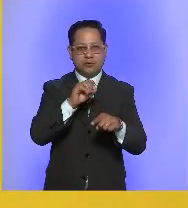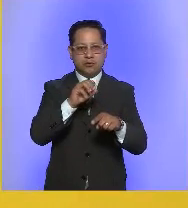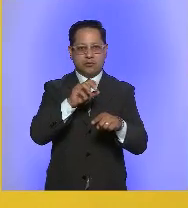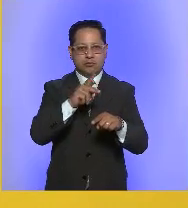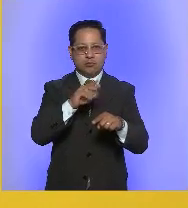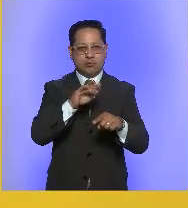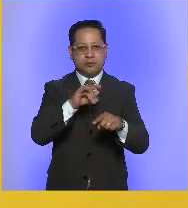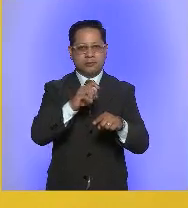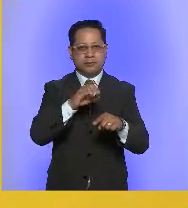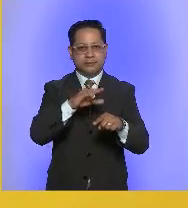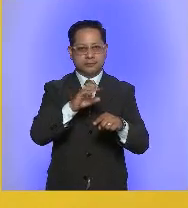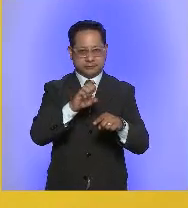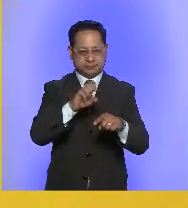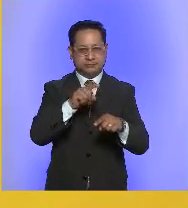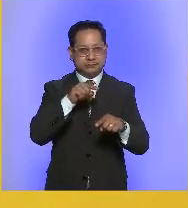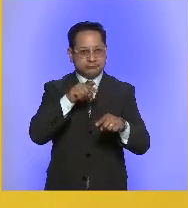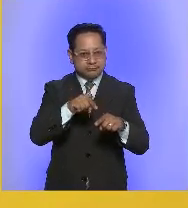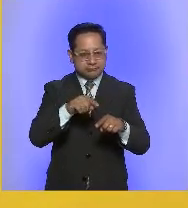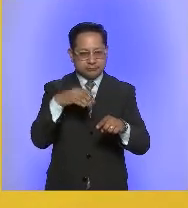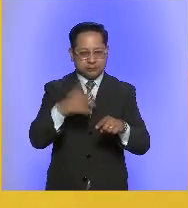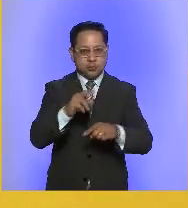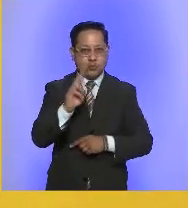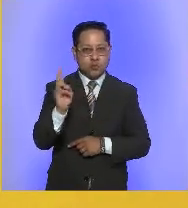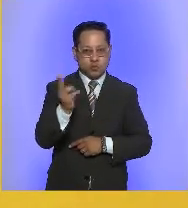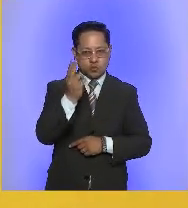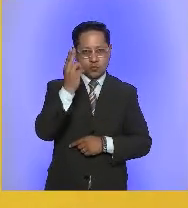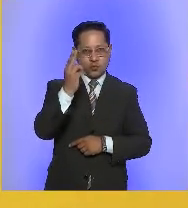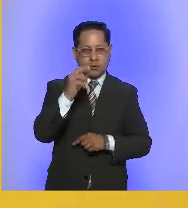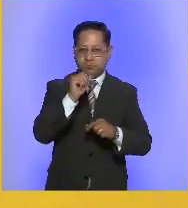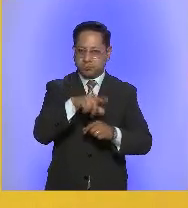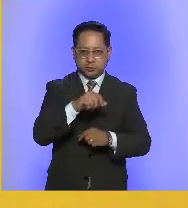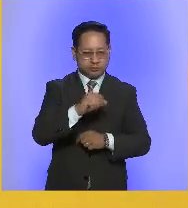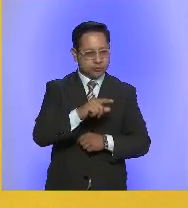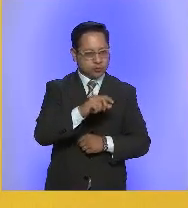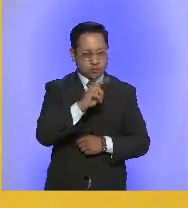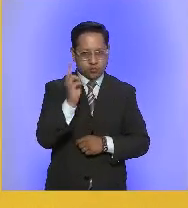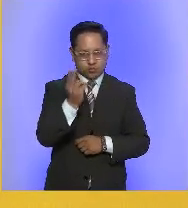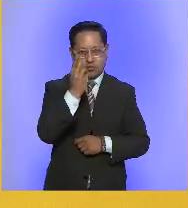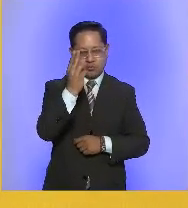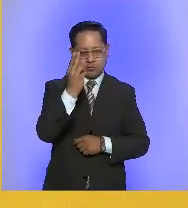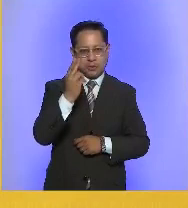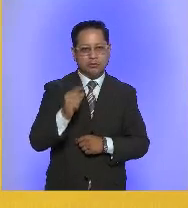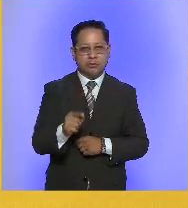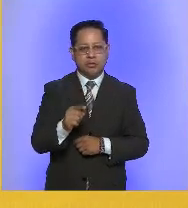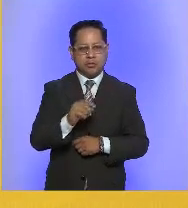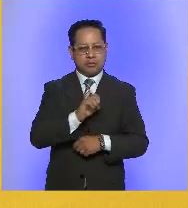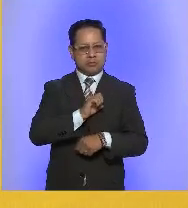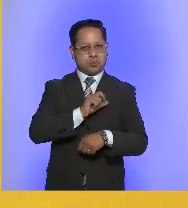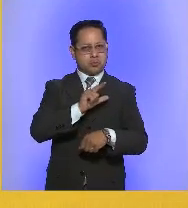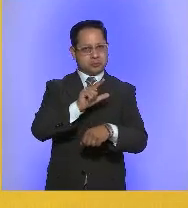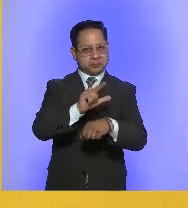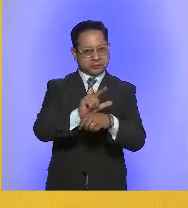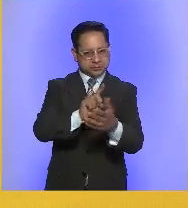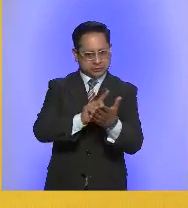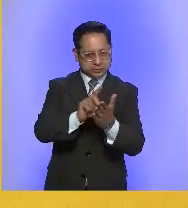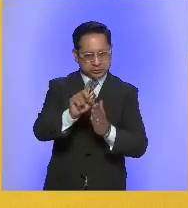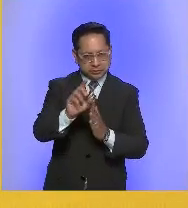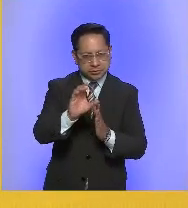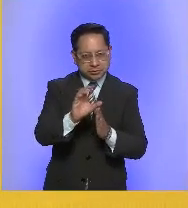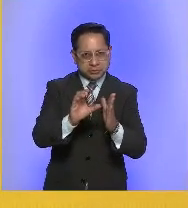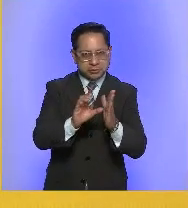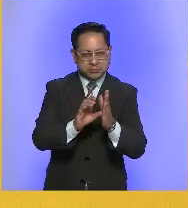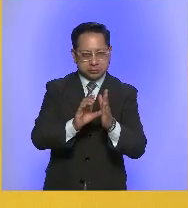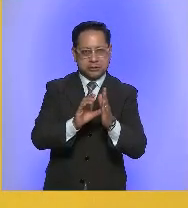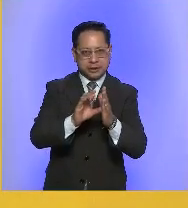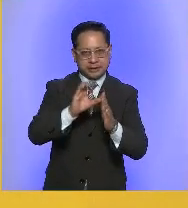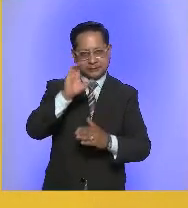la Universidad Complutense de Madrid. Especialista en Derecho Constitucional y Ciencias Políticas por el Centro de Estudios Políticos